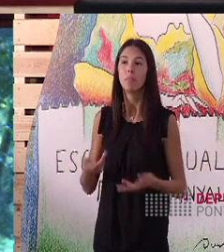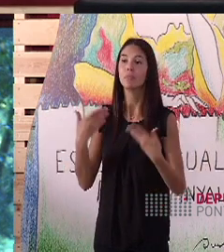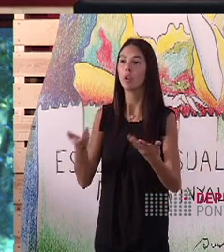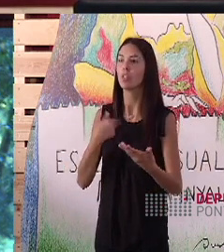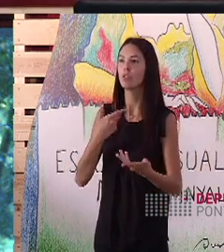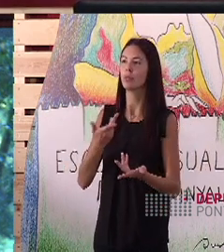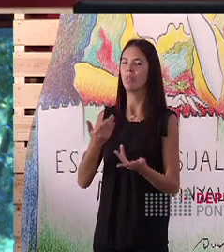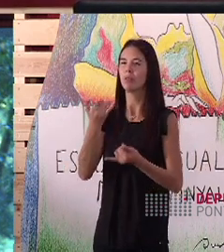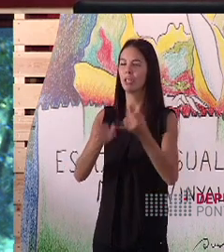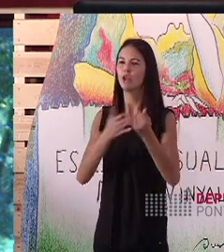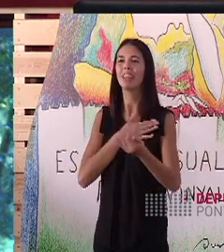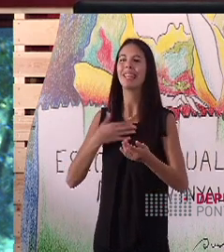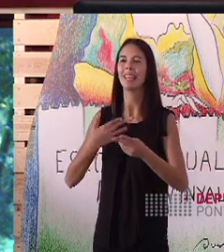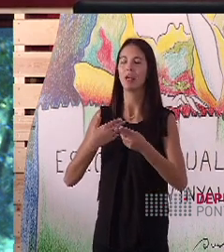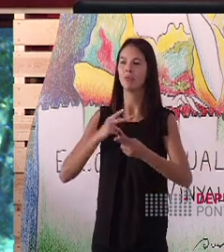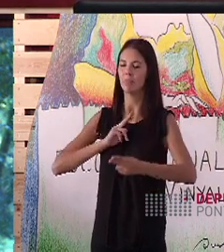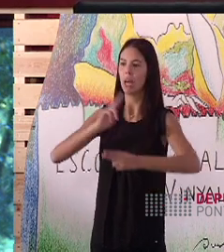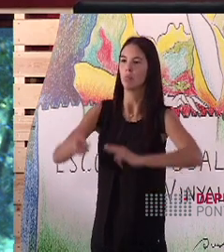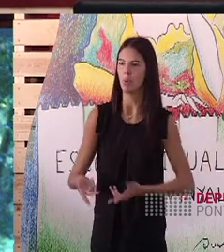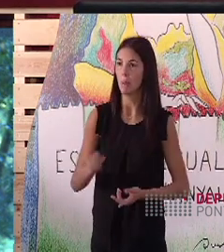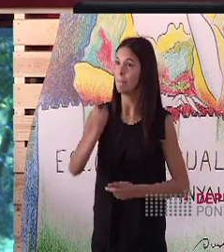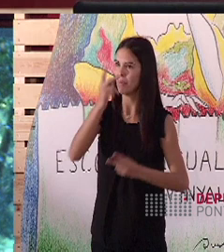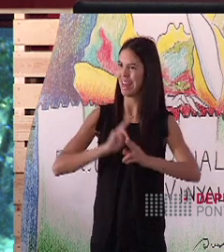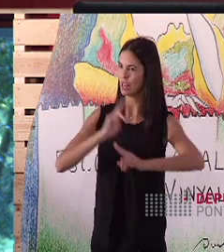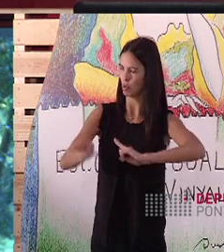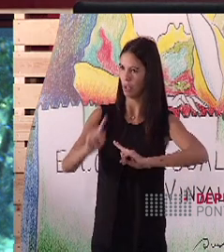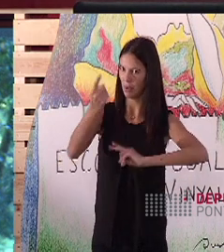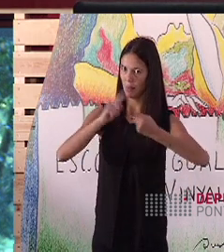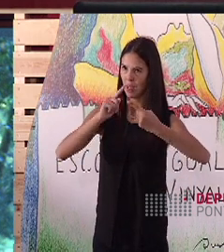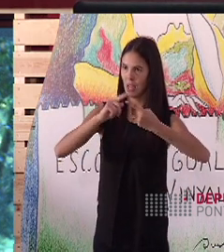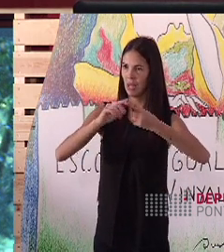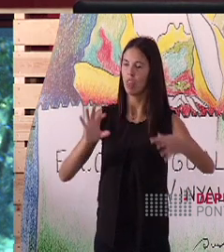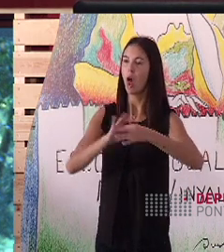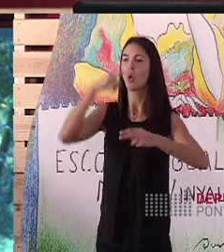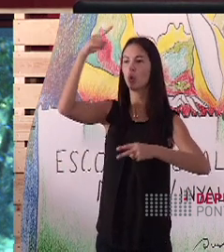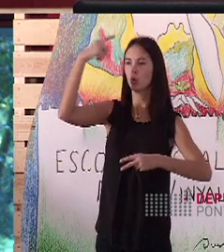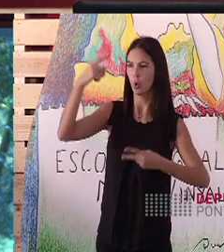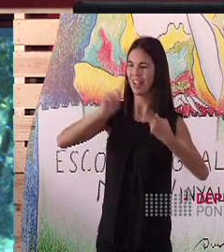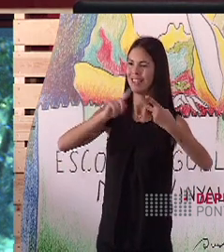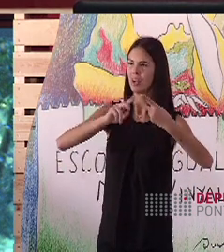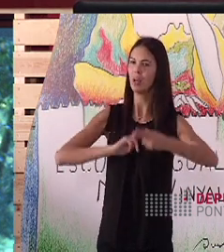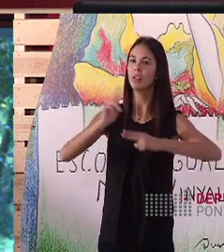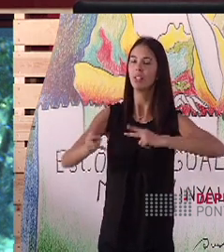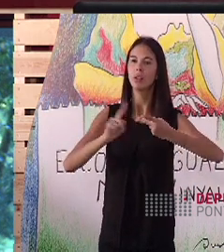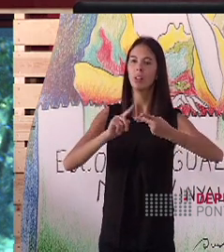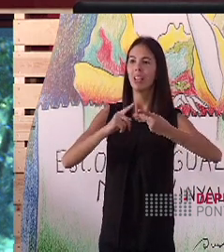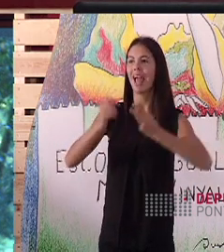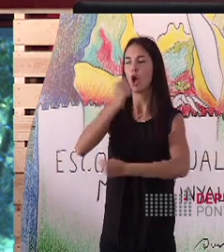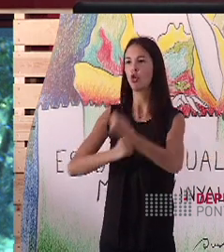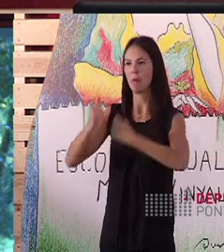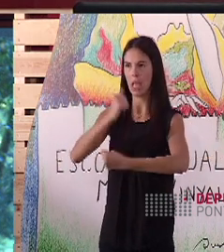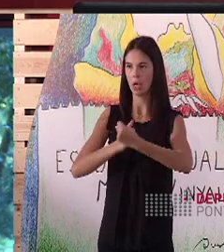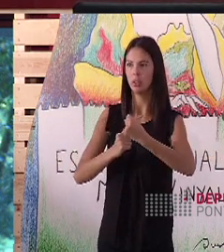dos respuestas y eso es lo que os quiero contar. La primera respuesta tiene que ver con la cultura y la segunda respuesta tiene que ver con la